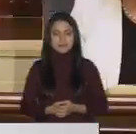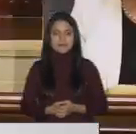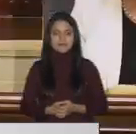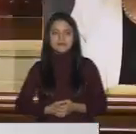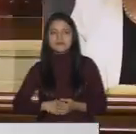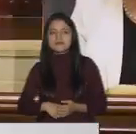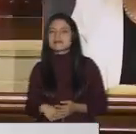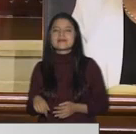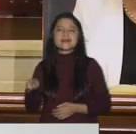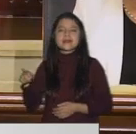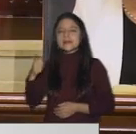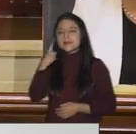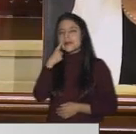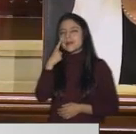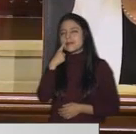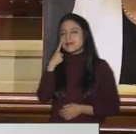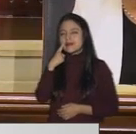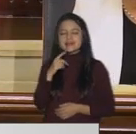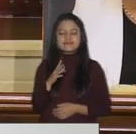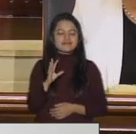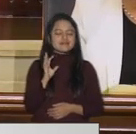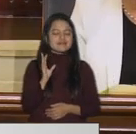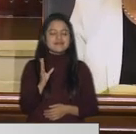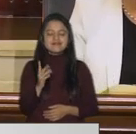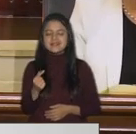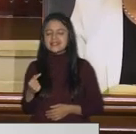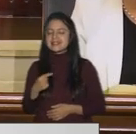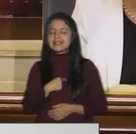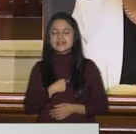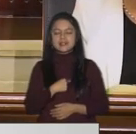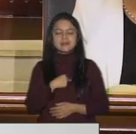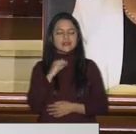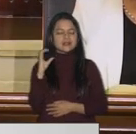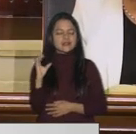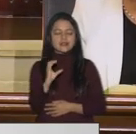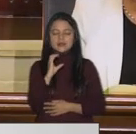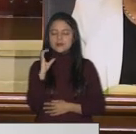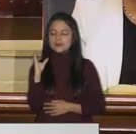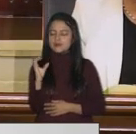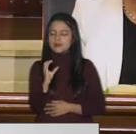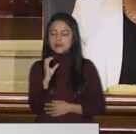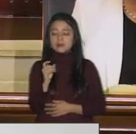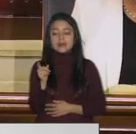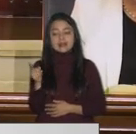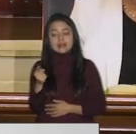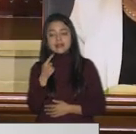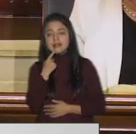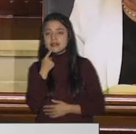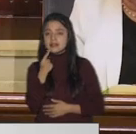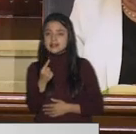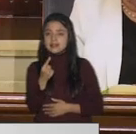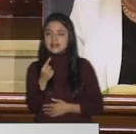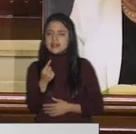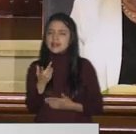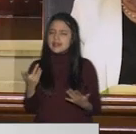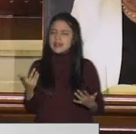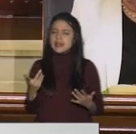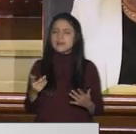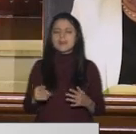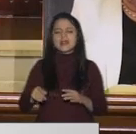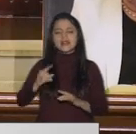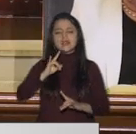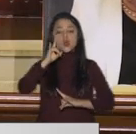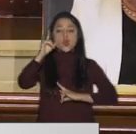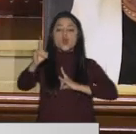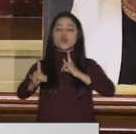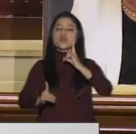Él llevaba el país firmemente inscrito en su corazón. Él decía que para ser universal hay que